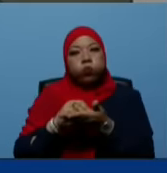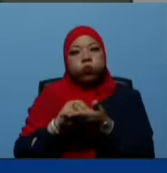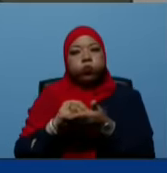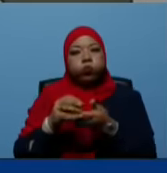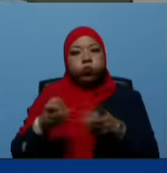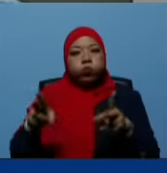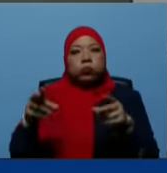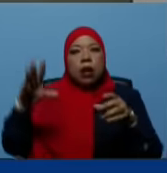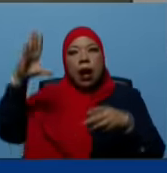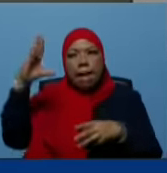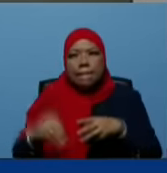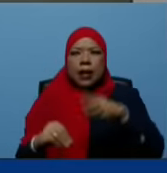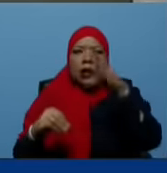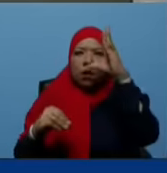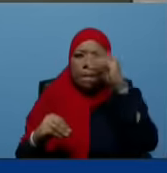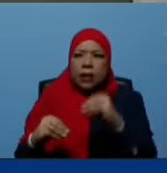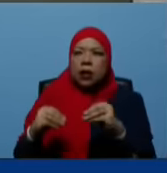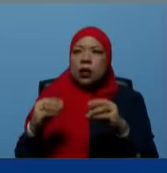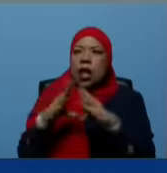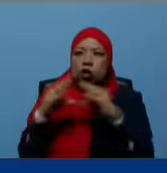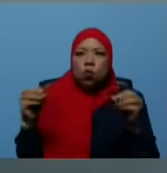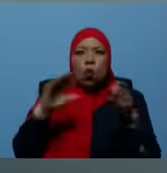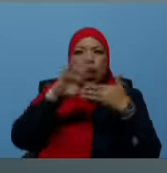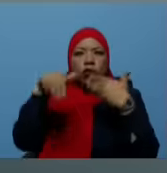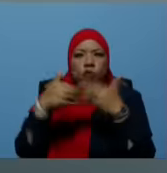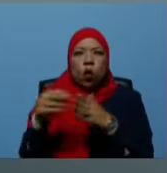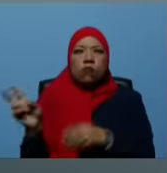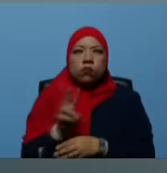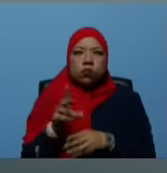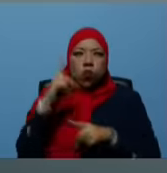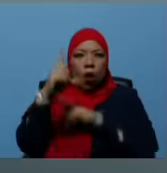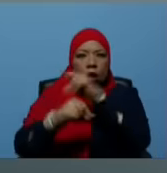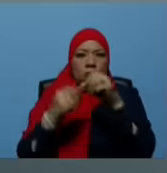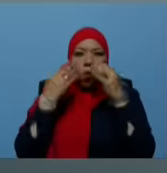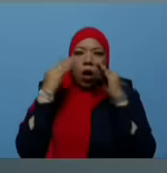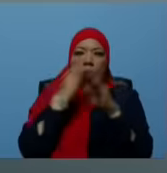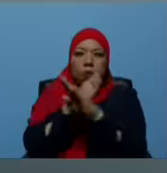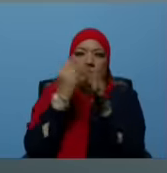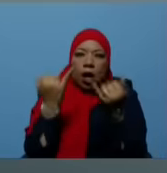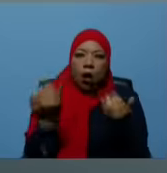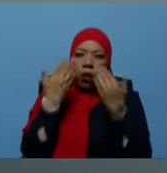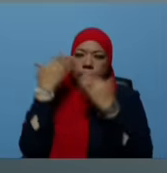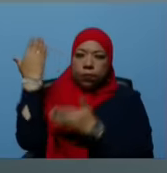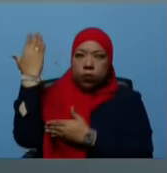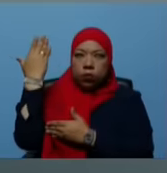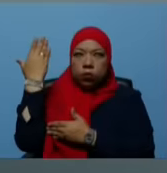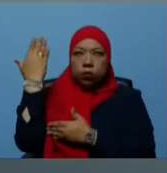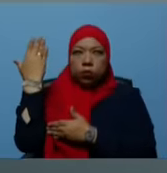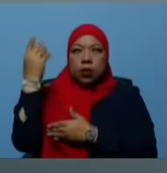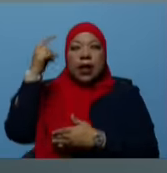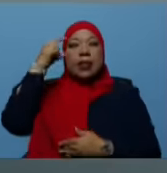con un apagón nacional. Ahí tenemos uno de los Twitter que Anonymous saca ahora, no sale